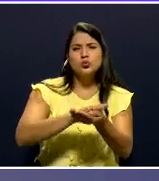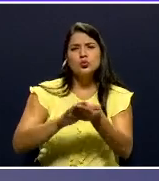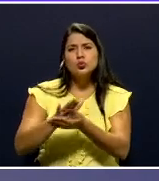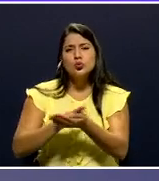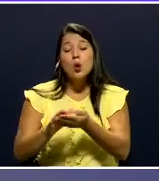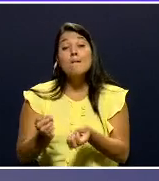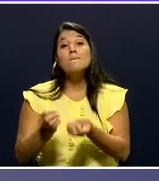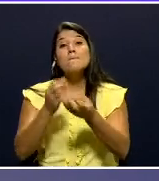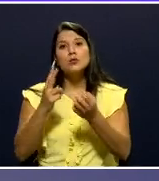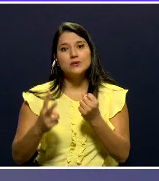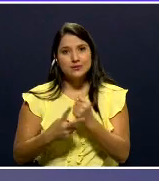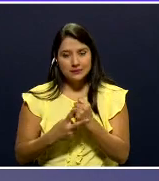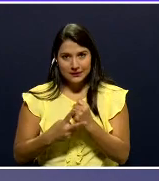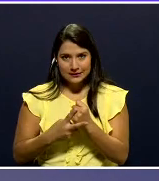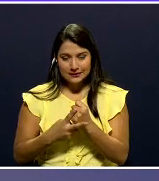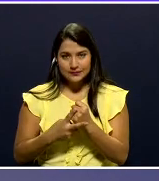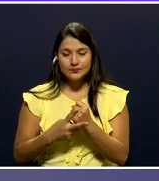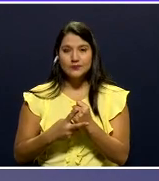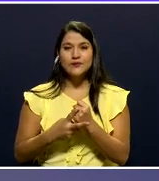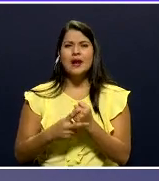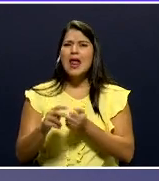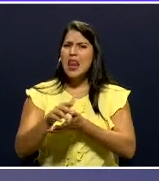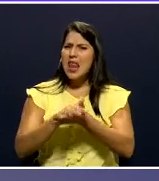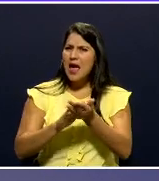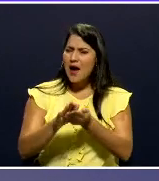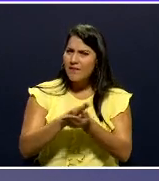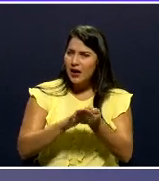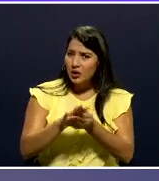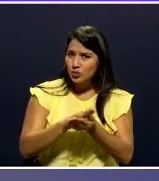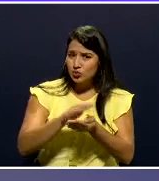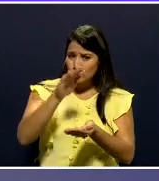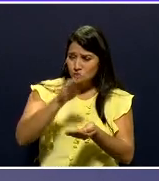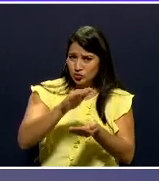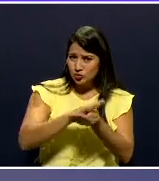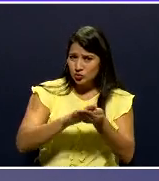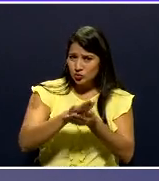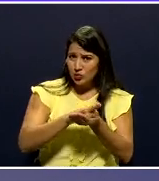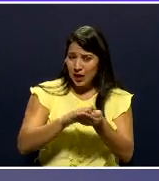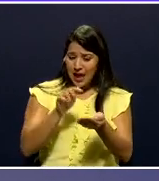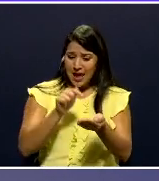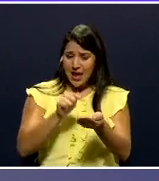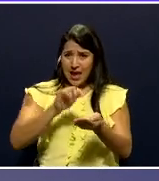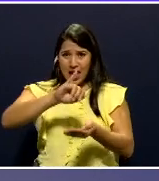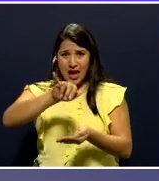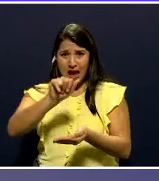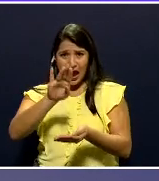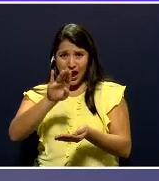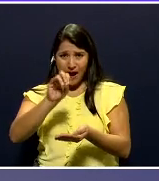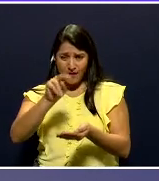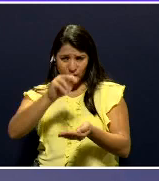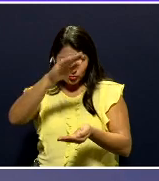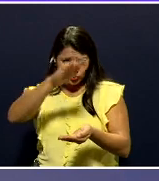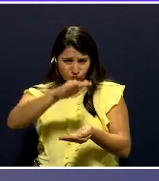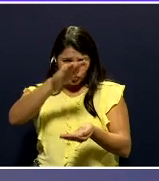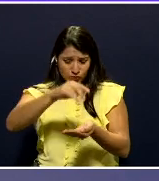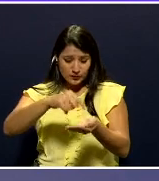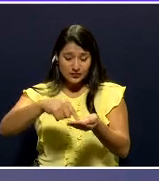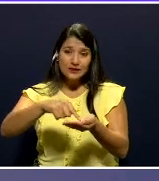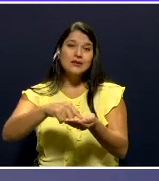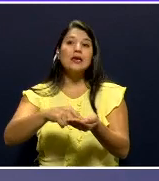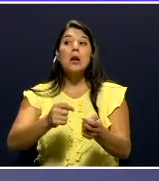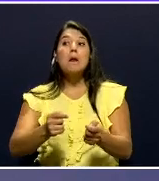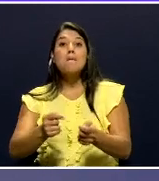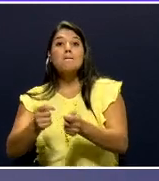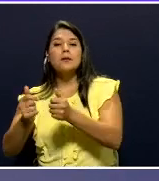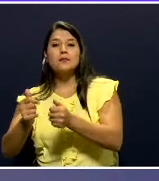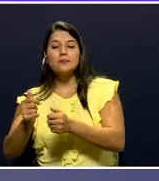con jabón. En el lavado de manos, el jabón elimina la parte externa de los